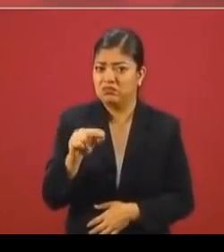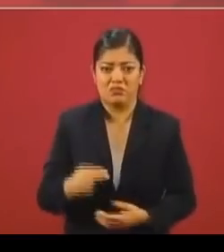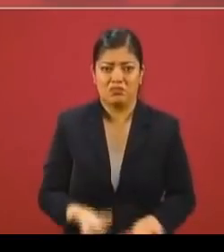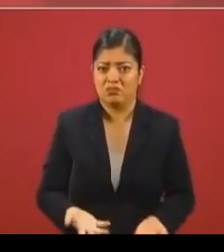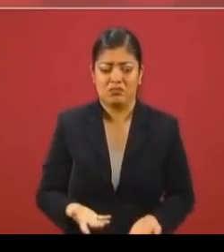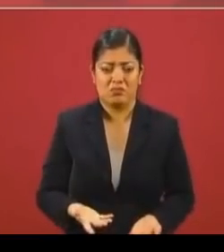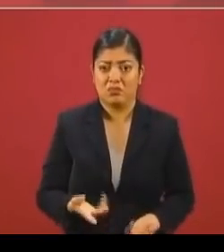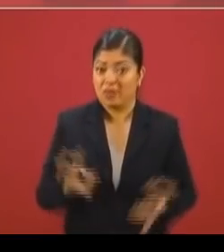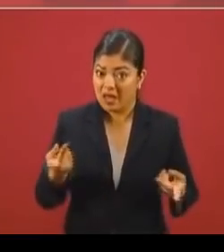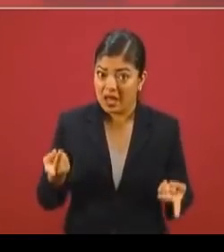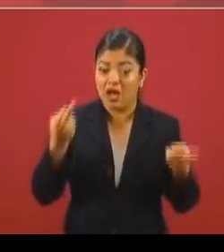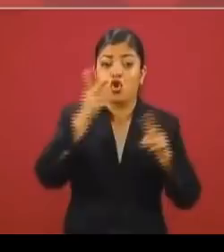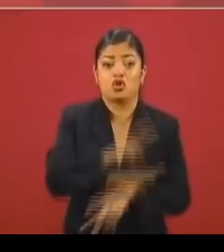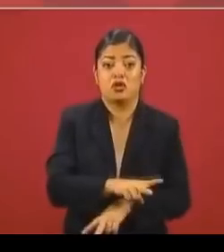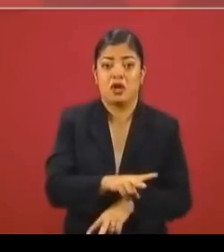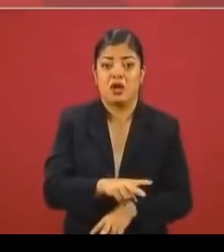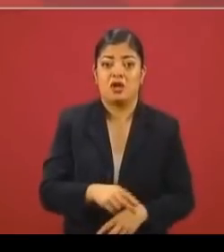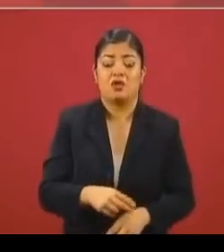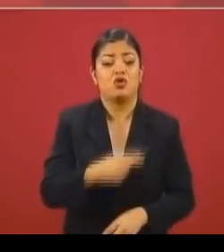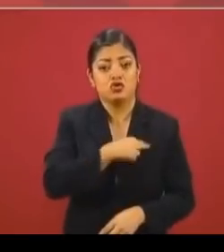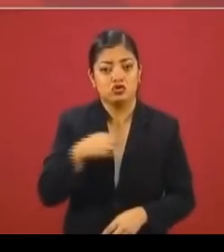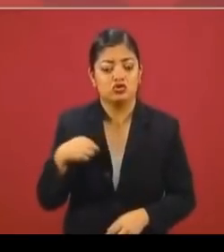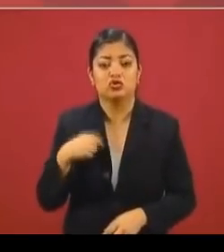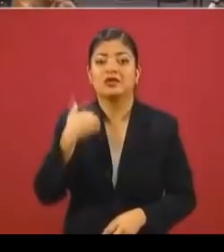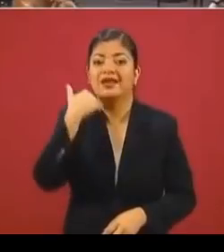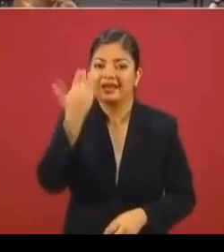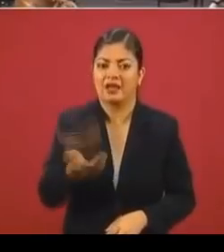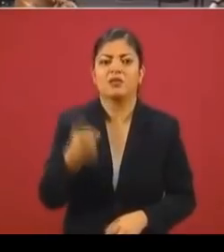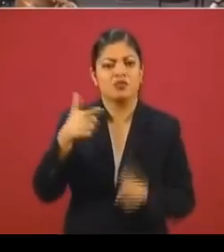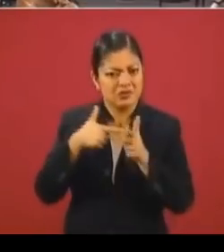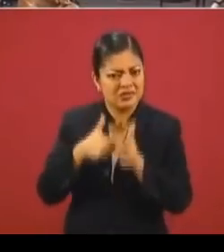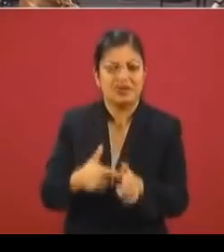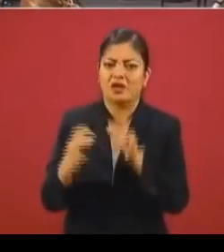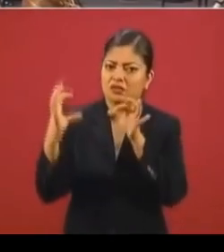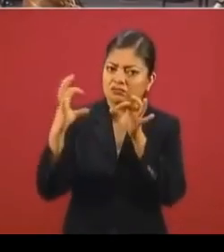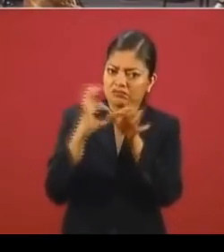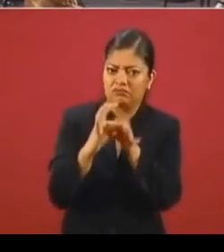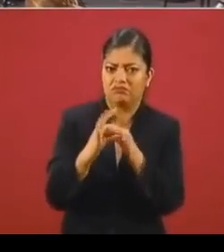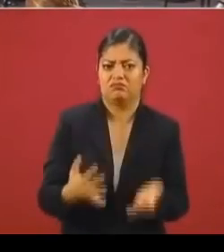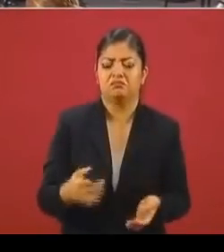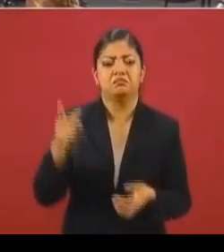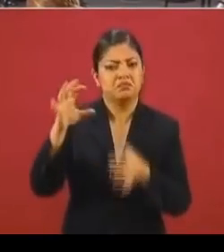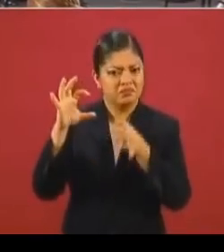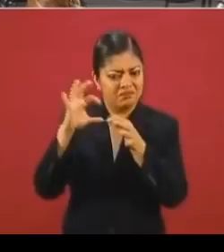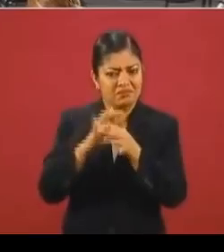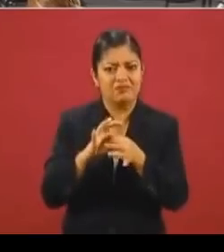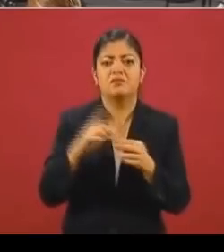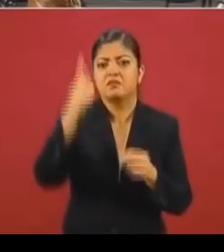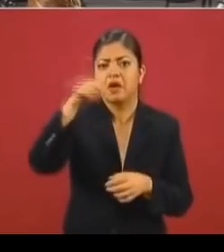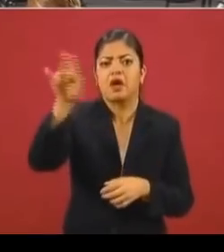Al contrario, lo que queremos es que sigan participando, que sigan